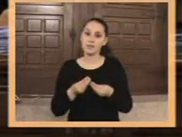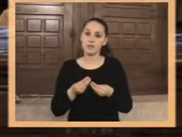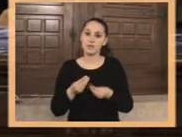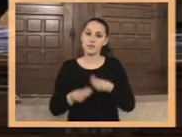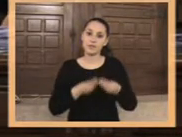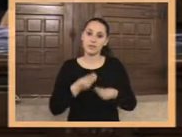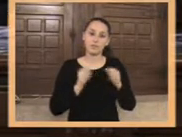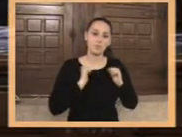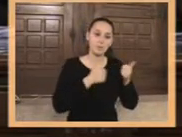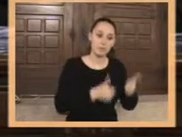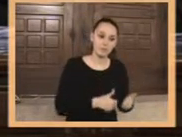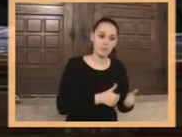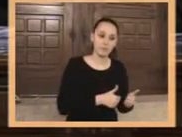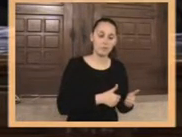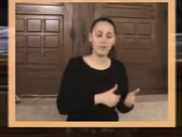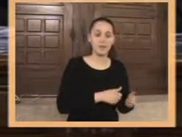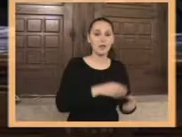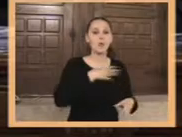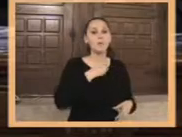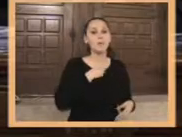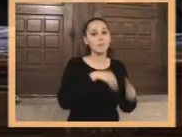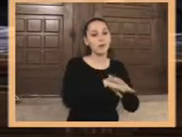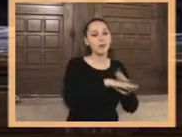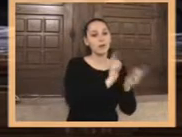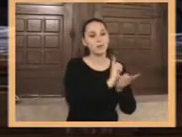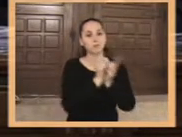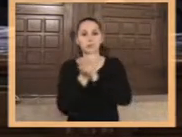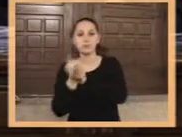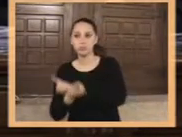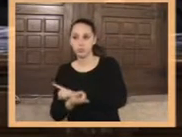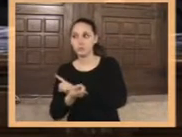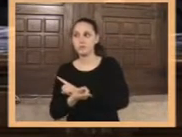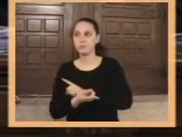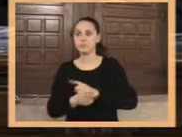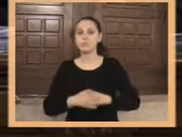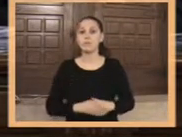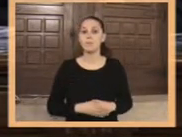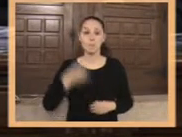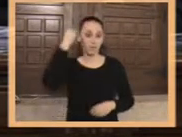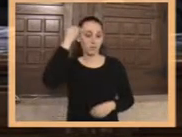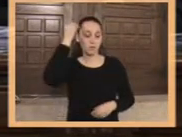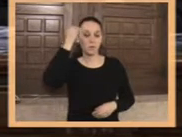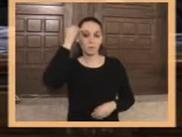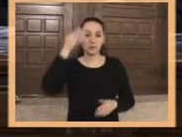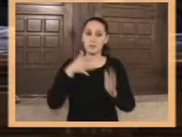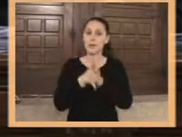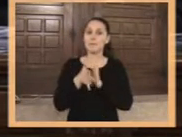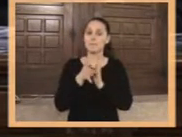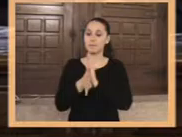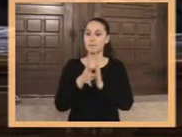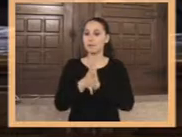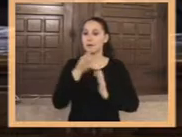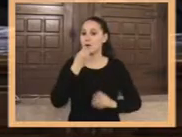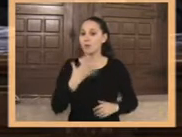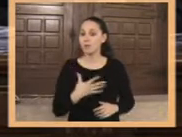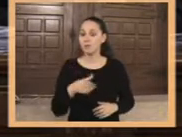acondicionarlo para el traslado de la documentación. Espero haberles explicado las cuestiones que preguntaban y